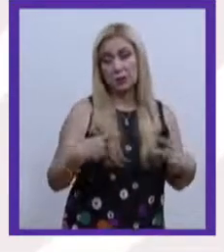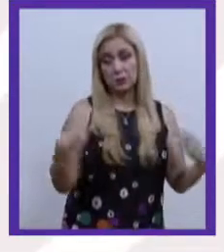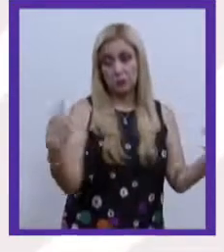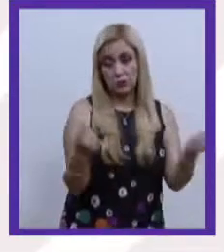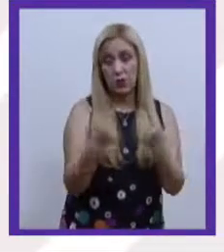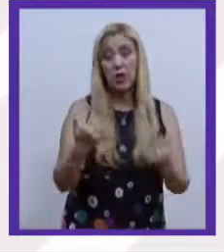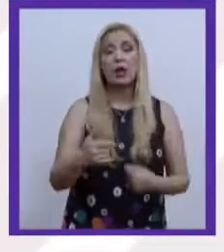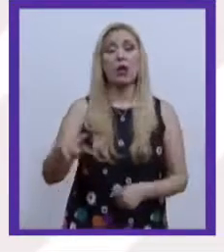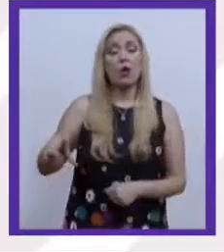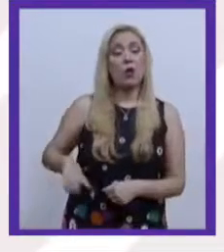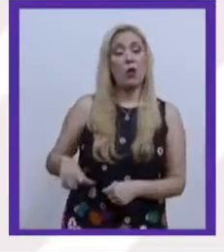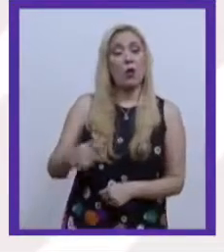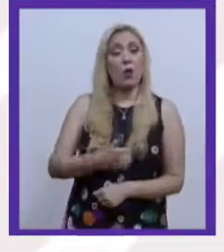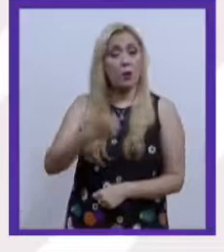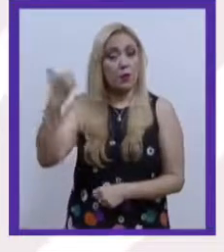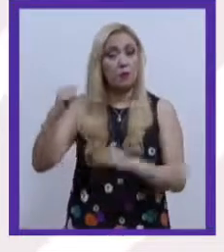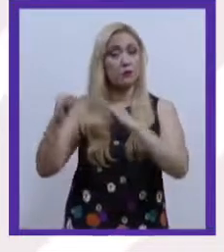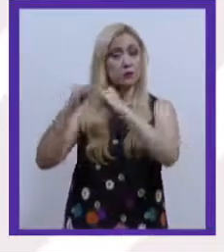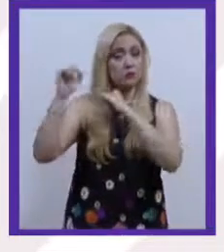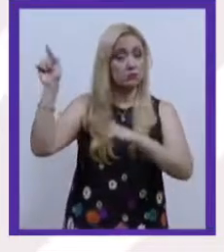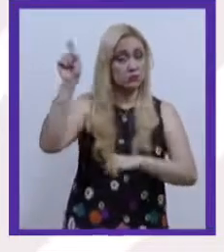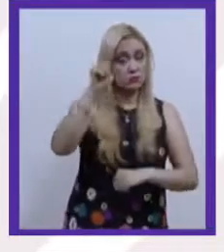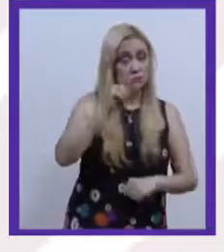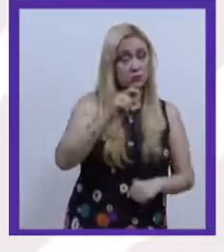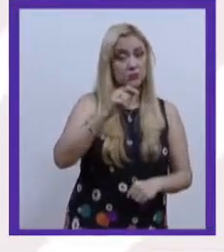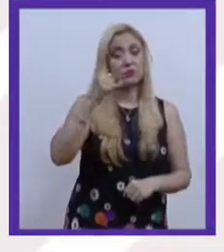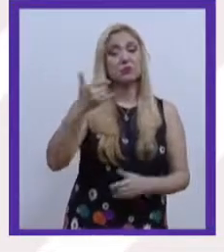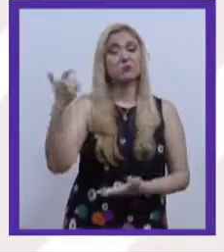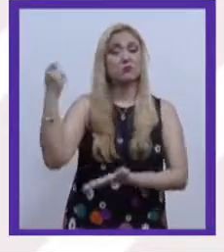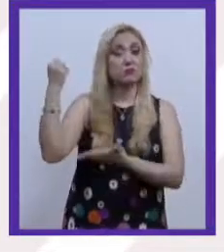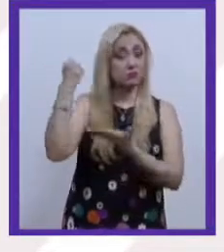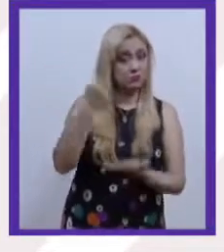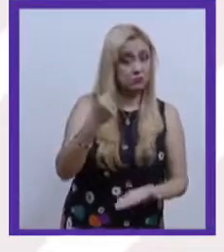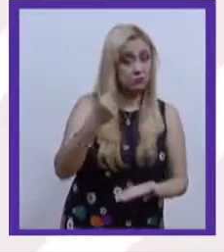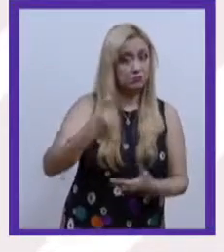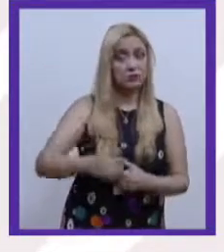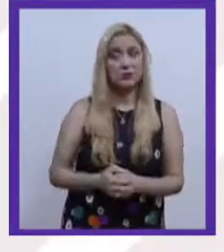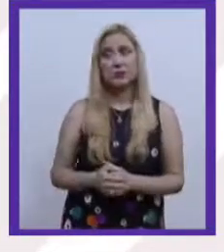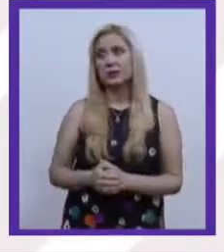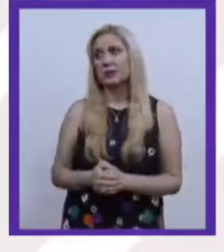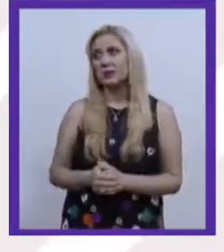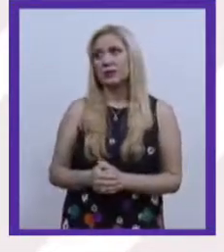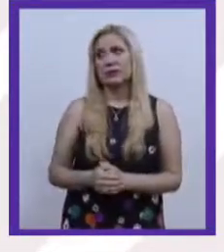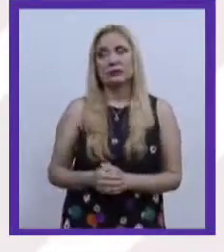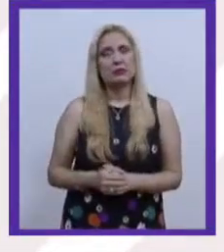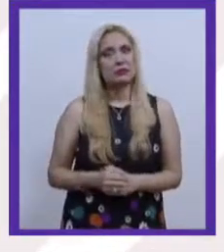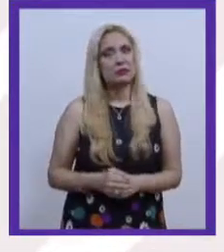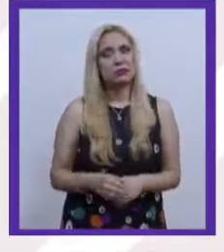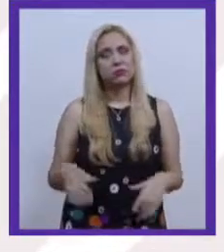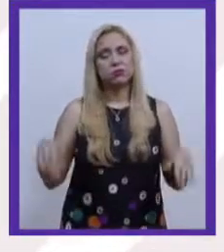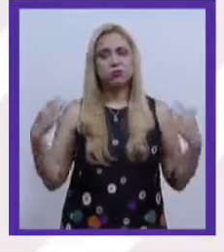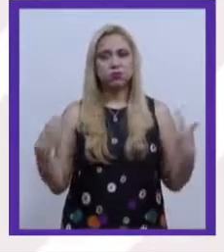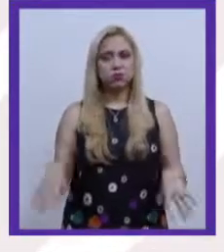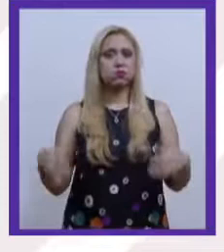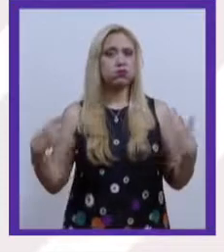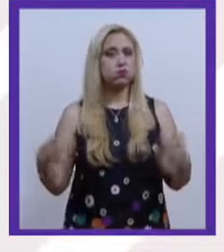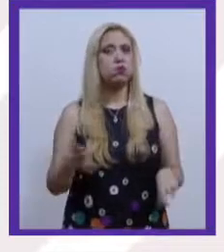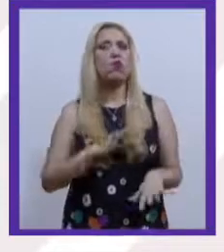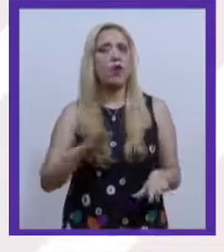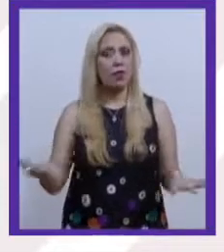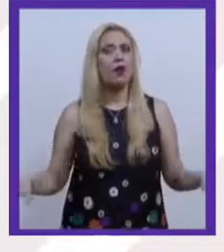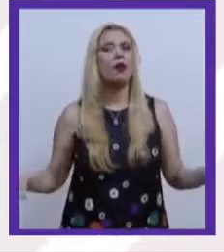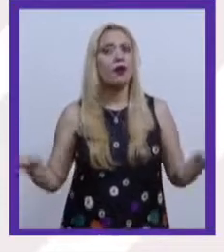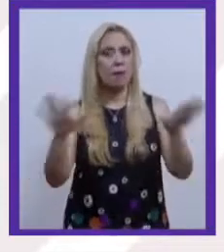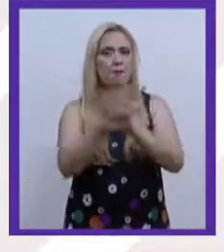en particular y sus instituciones y su presupuesto público, cambia uno de los pilares más